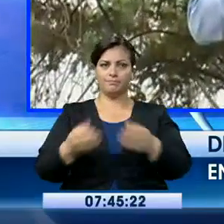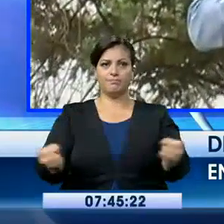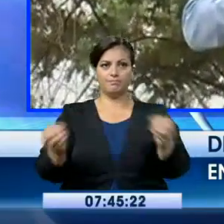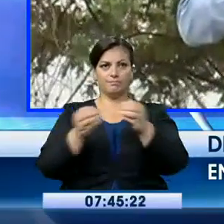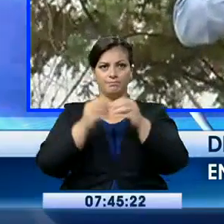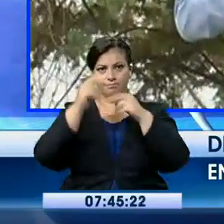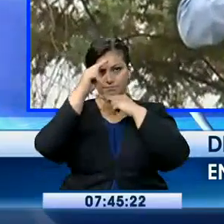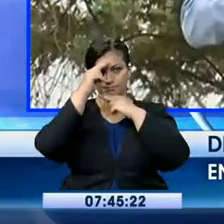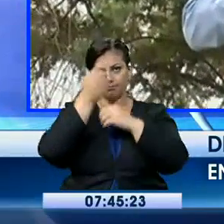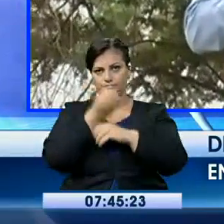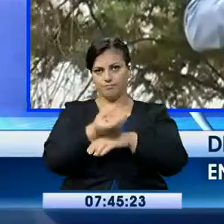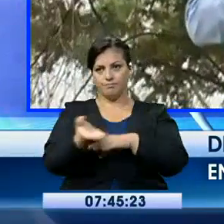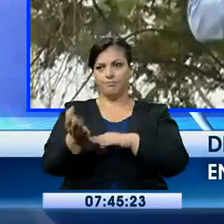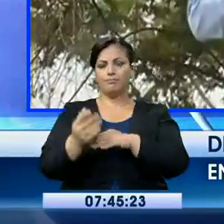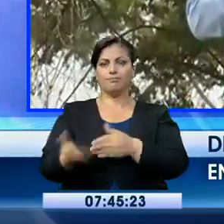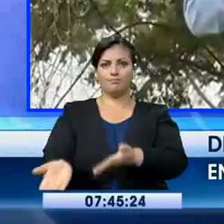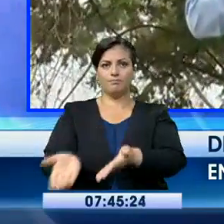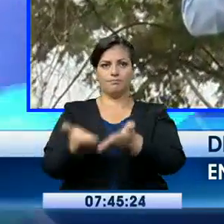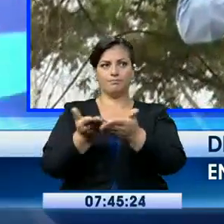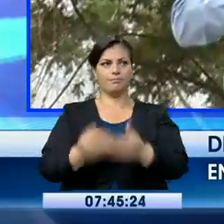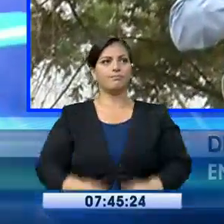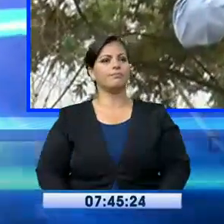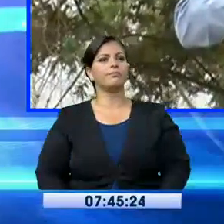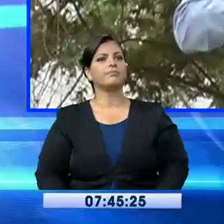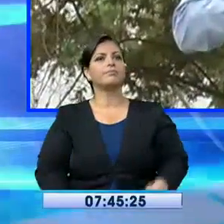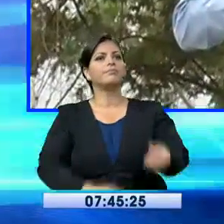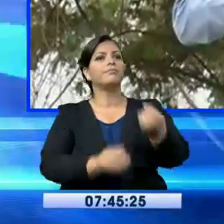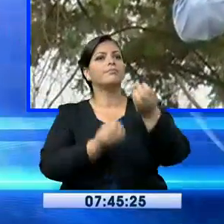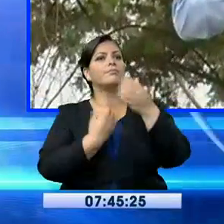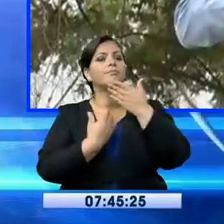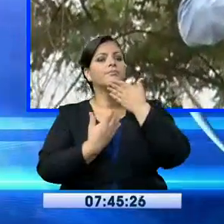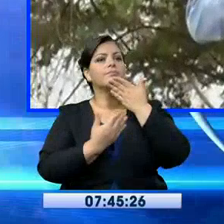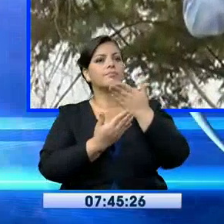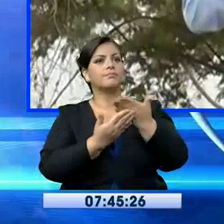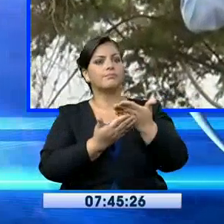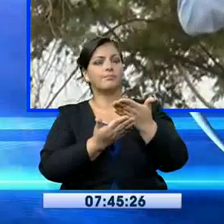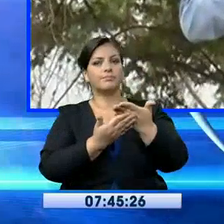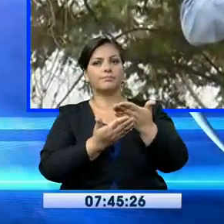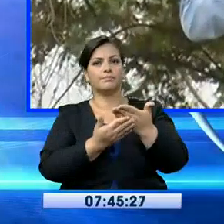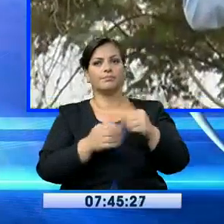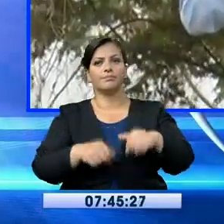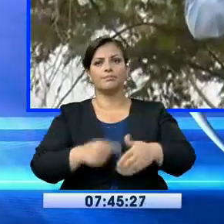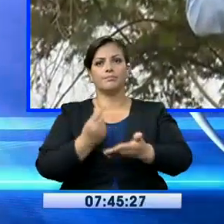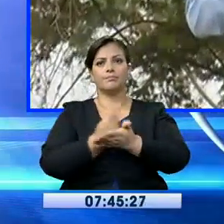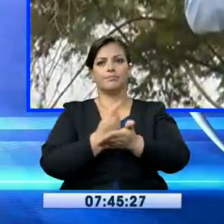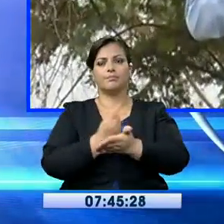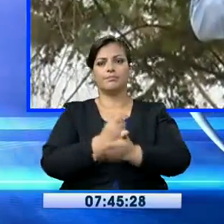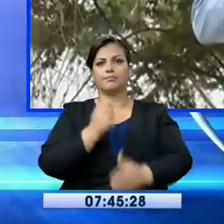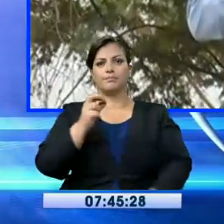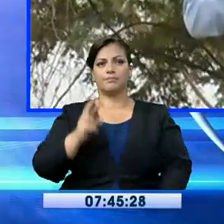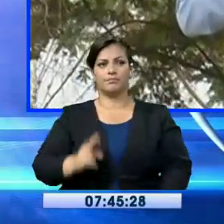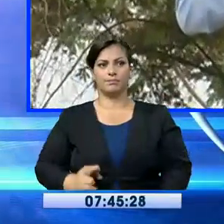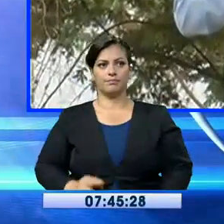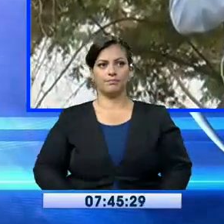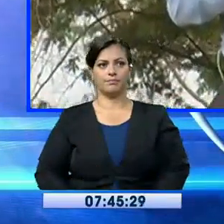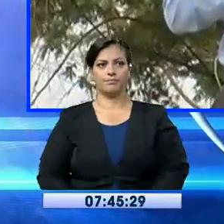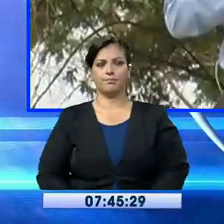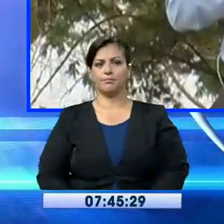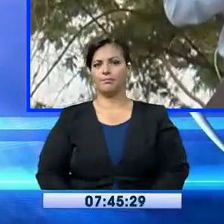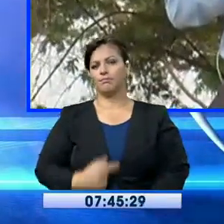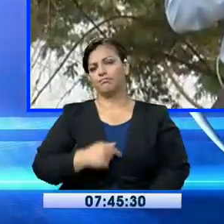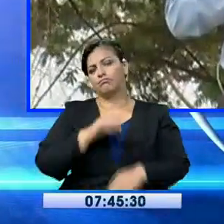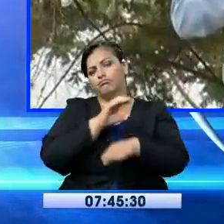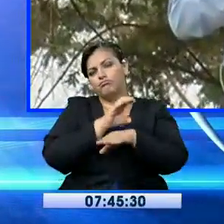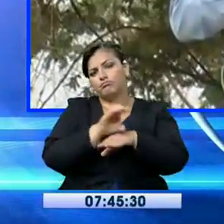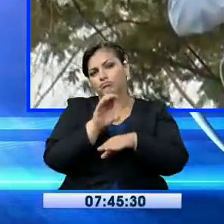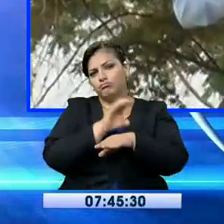de más noticias. Adelante. Muchísimas gracias a José Morales por ese reporte desde el sector del Guasmo Sur. Y de mi parte, solo exhortar, Enrique